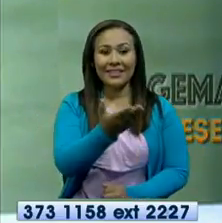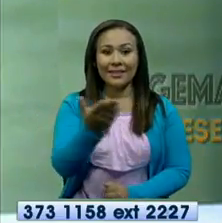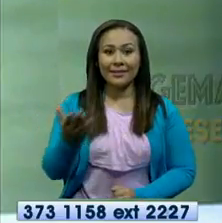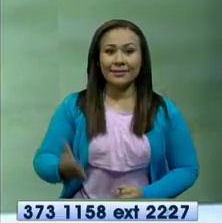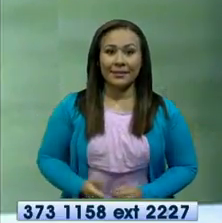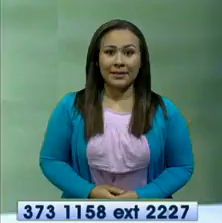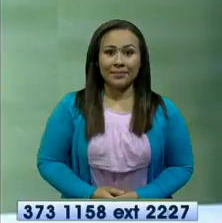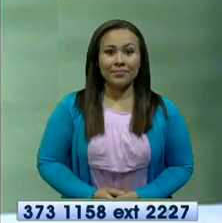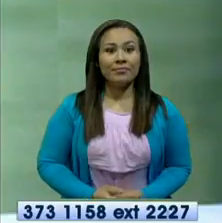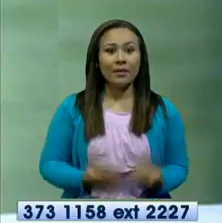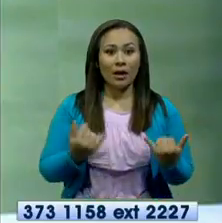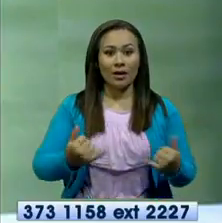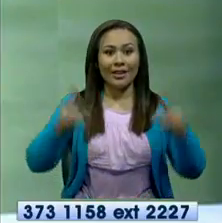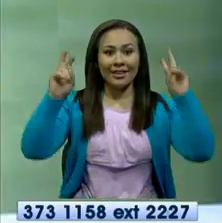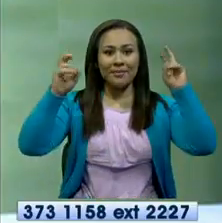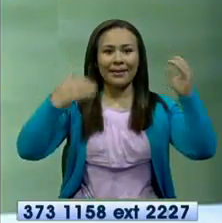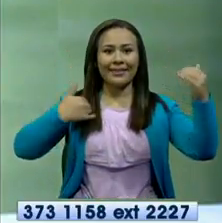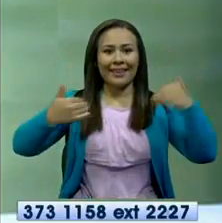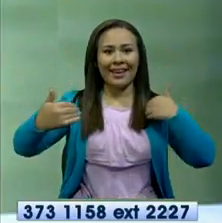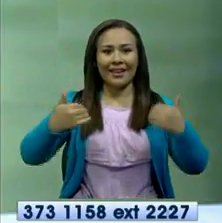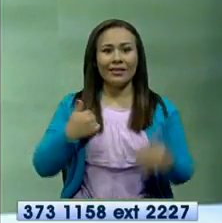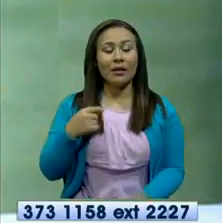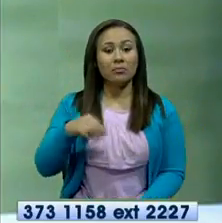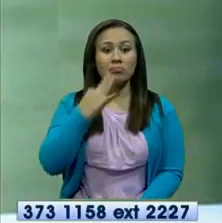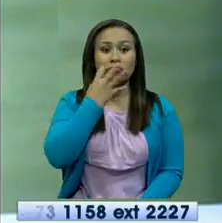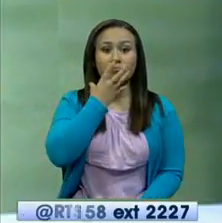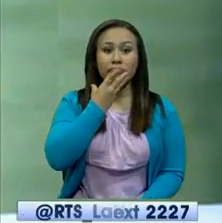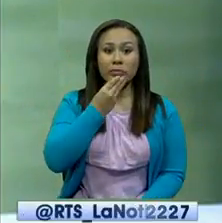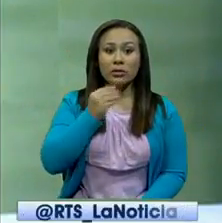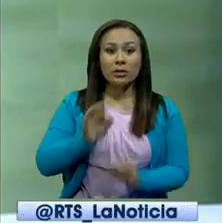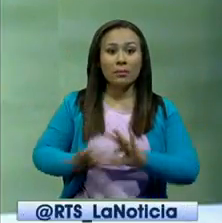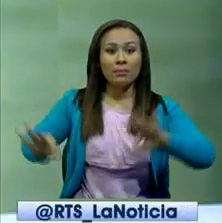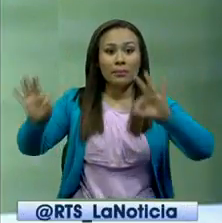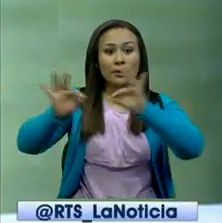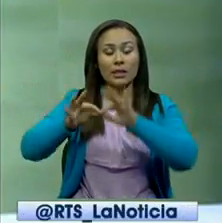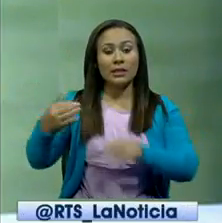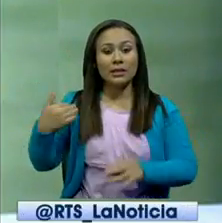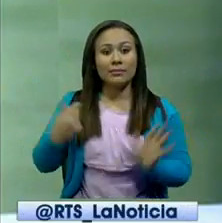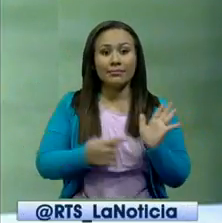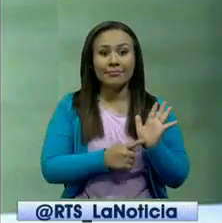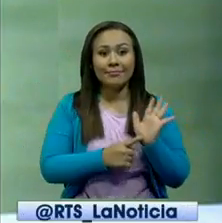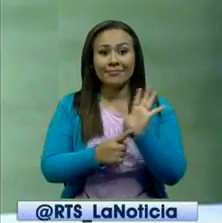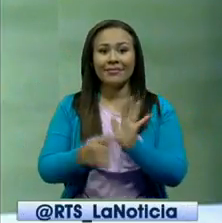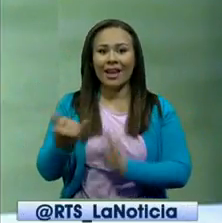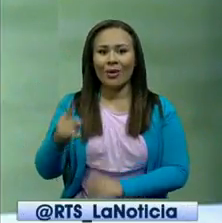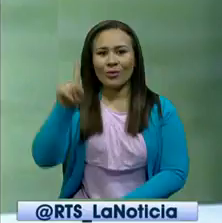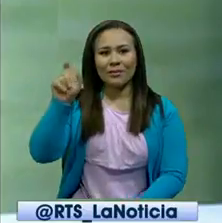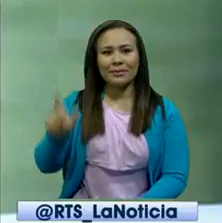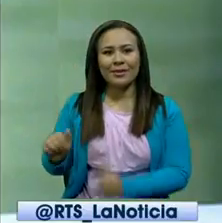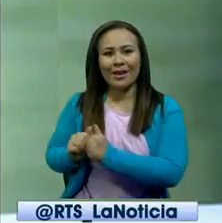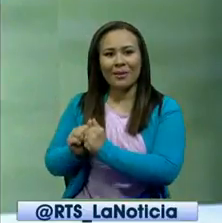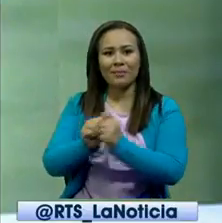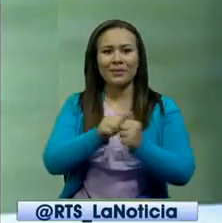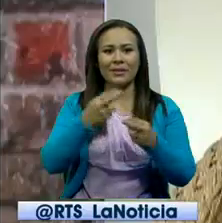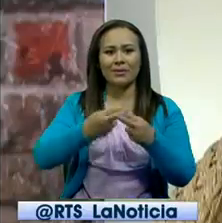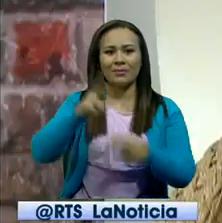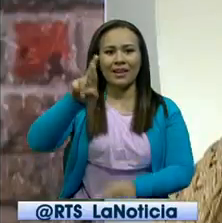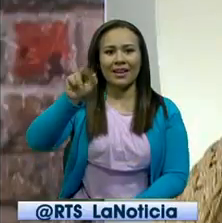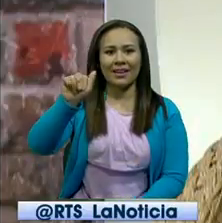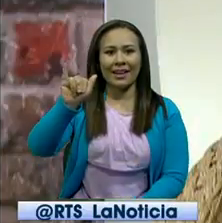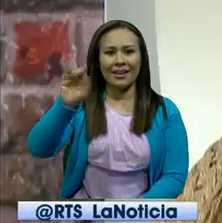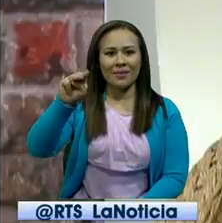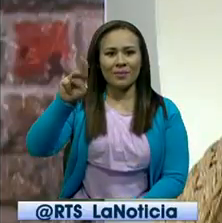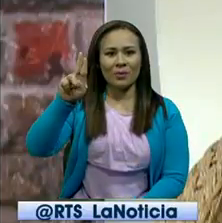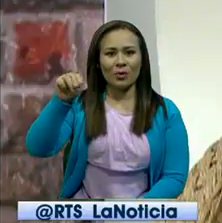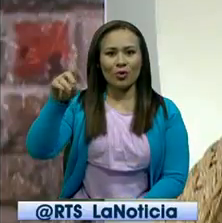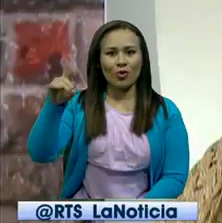precisamente hablaremos del teatro una de las artes más importantes que tenemos y para eso nos acompaña raymond de zambrano él es el director